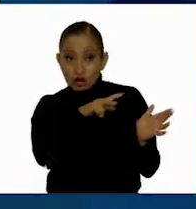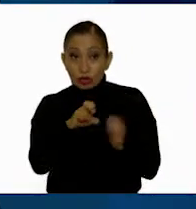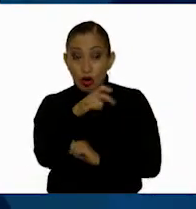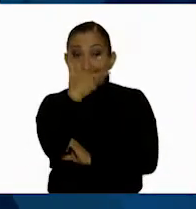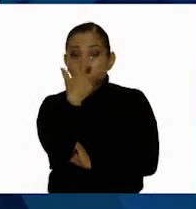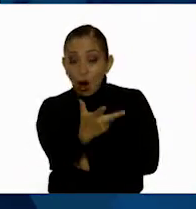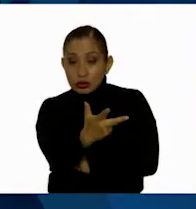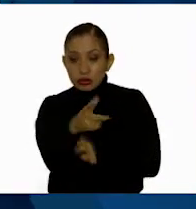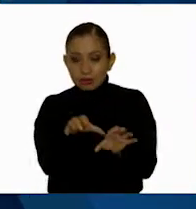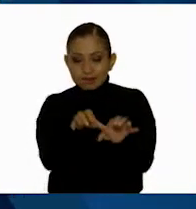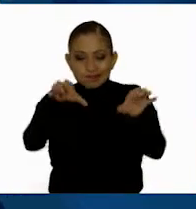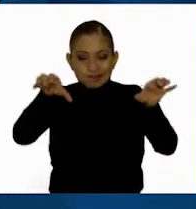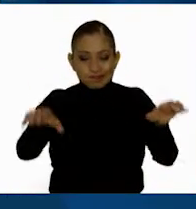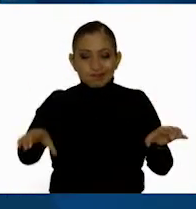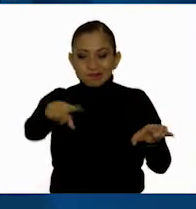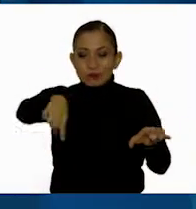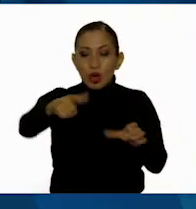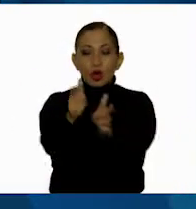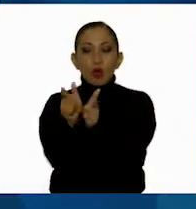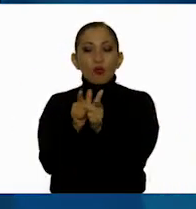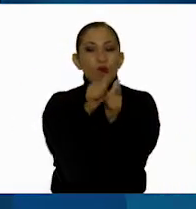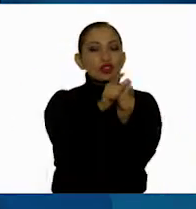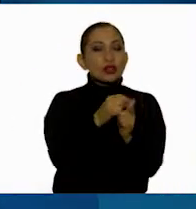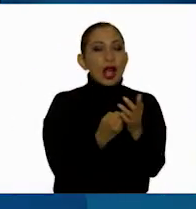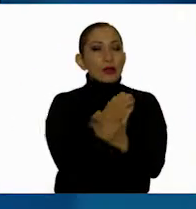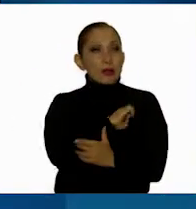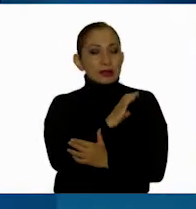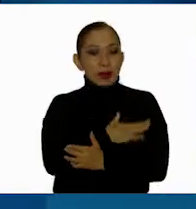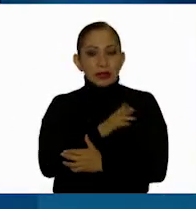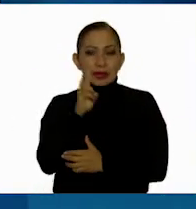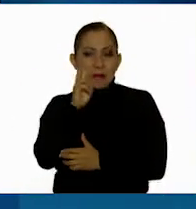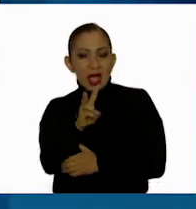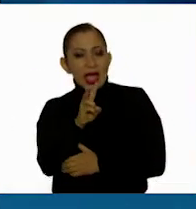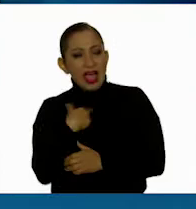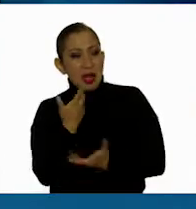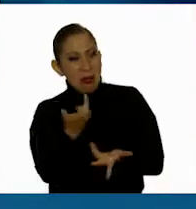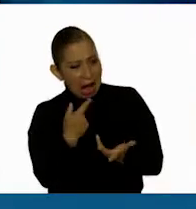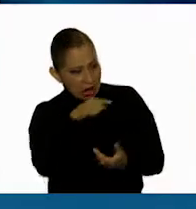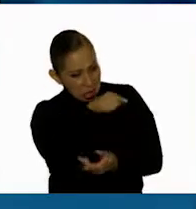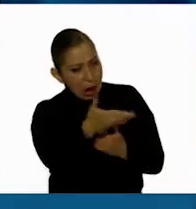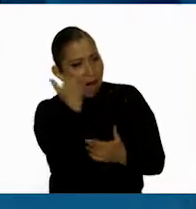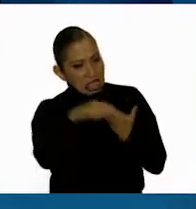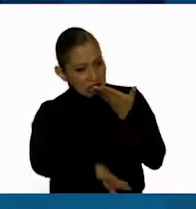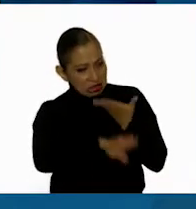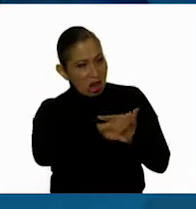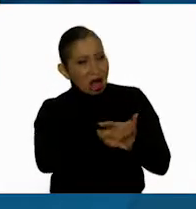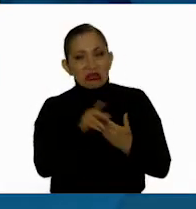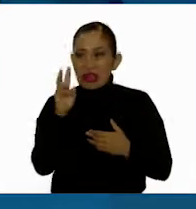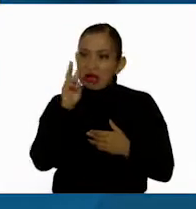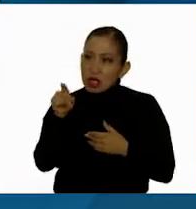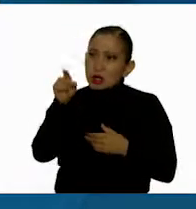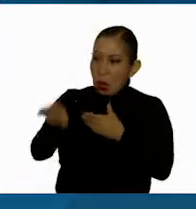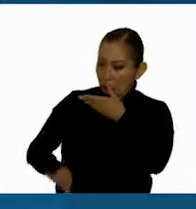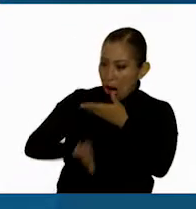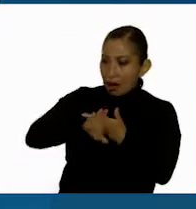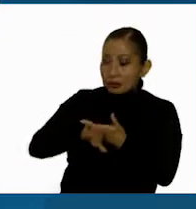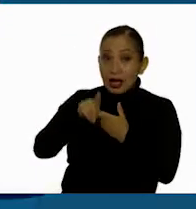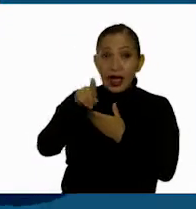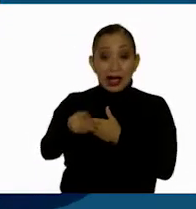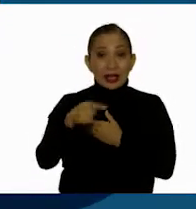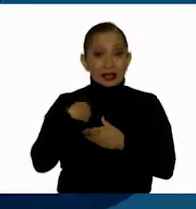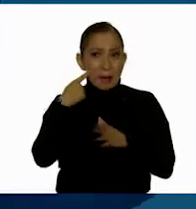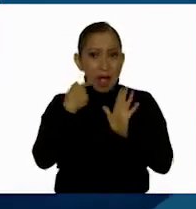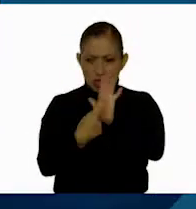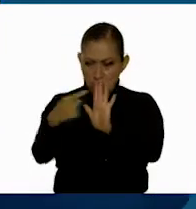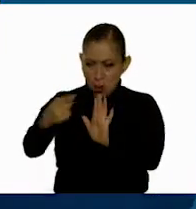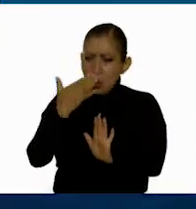1808 dividen a las élites novohispanas, sacan a la luz antiguas ofensas y hacen más visibles las limitaciones e